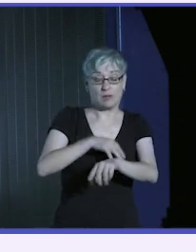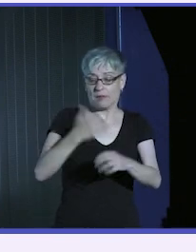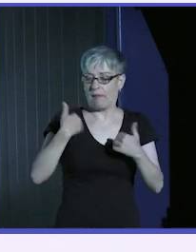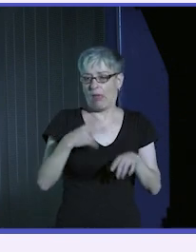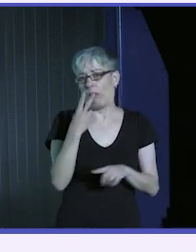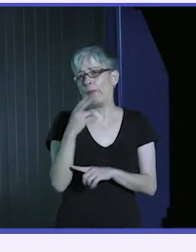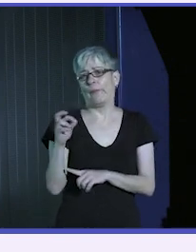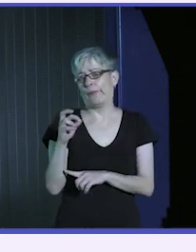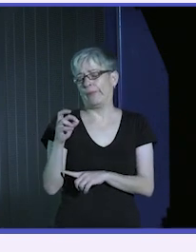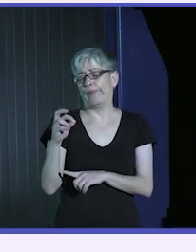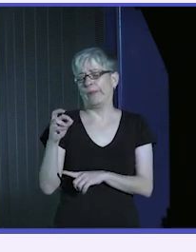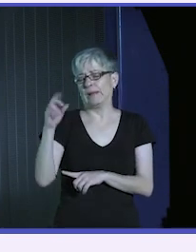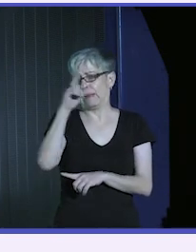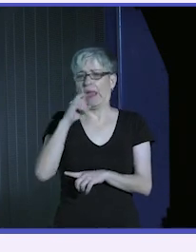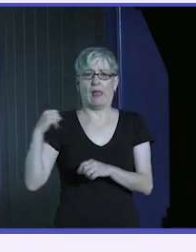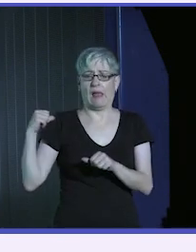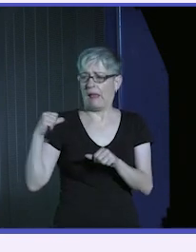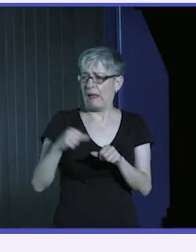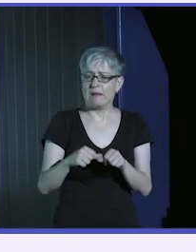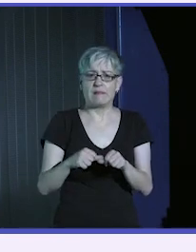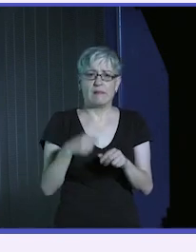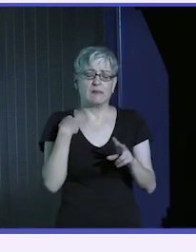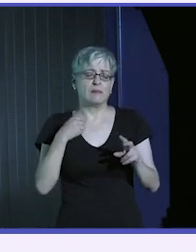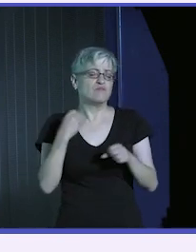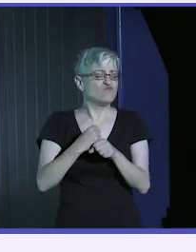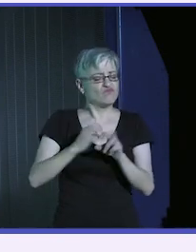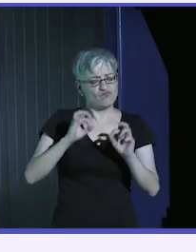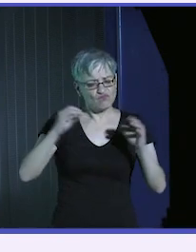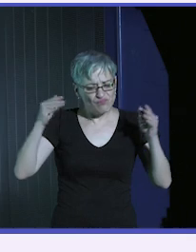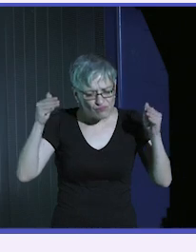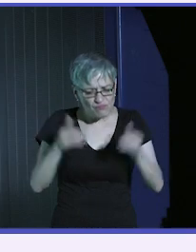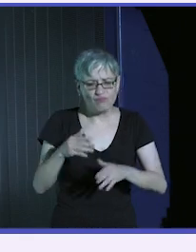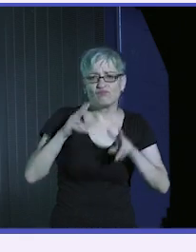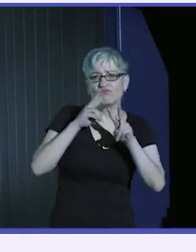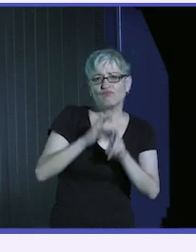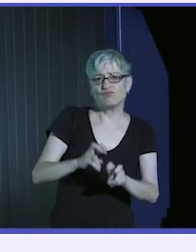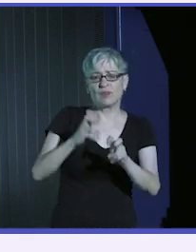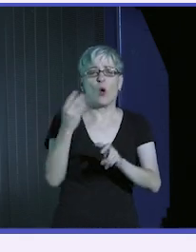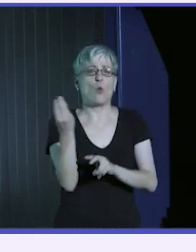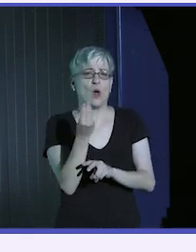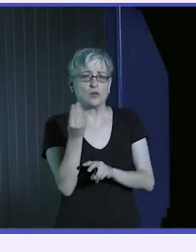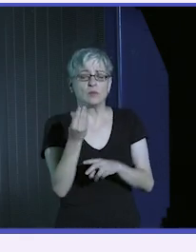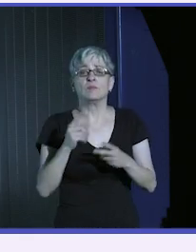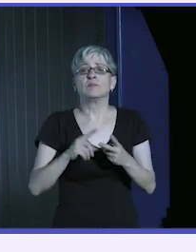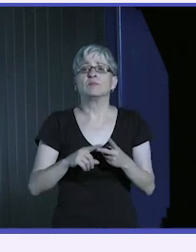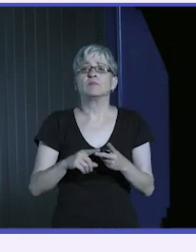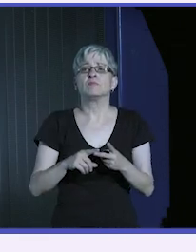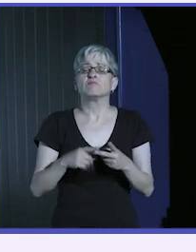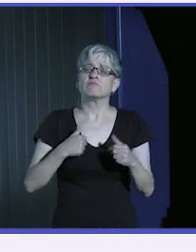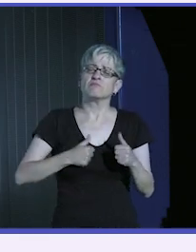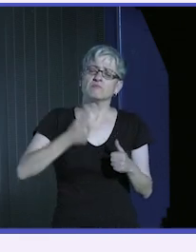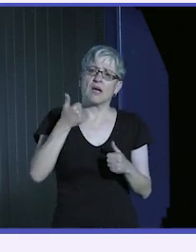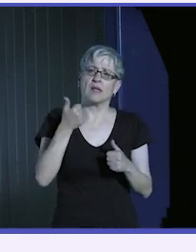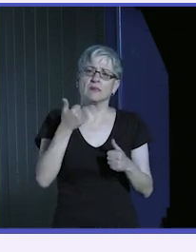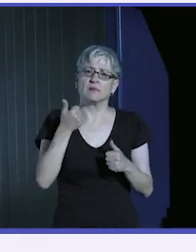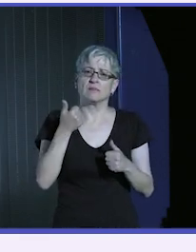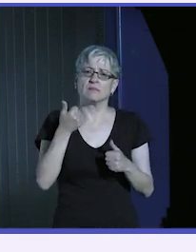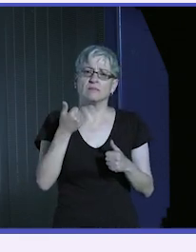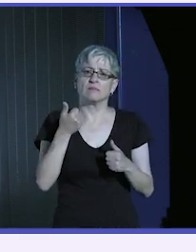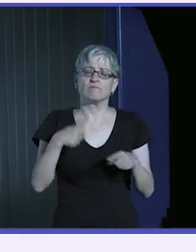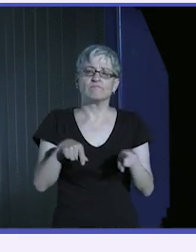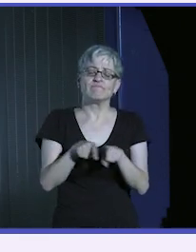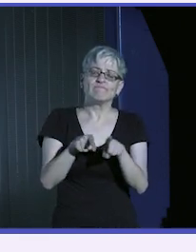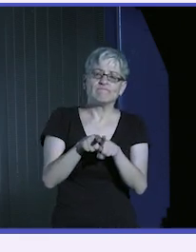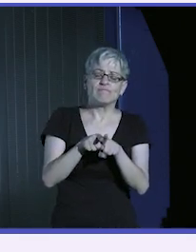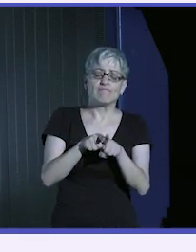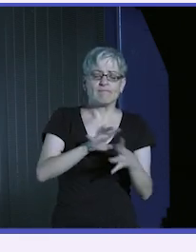años trabajando e investigando en quantum. Y sobre todo lo que vemos es casos de